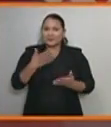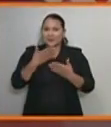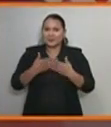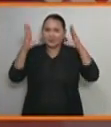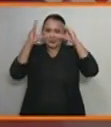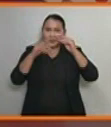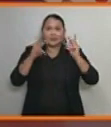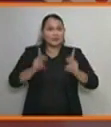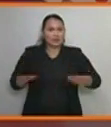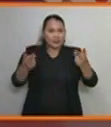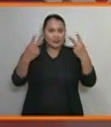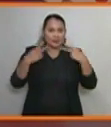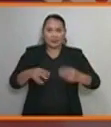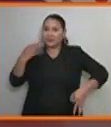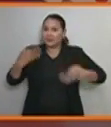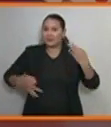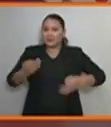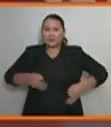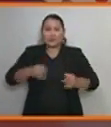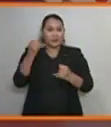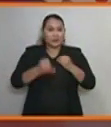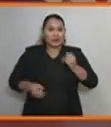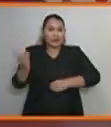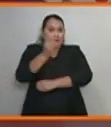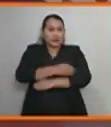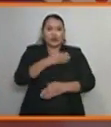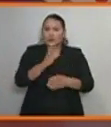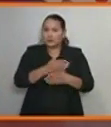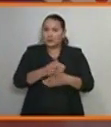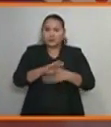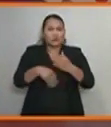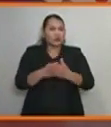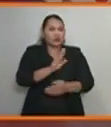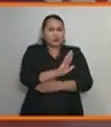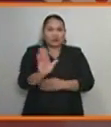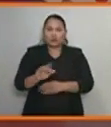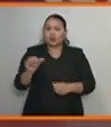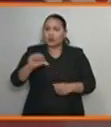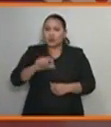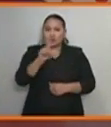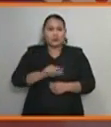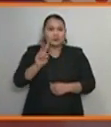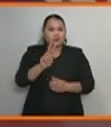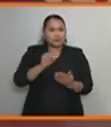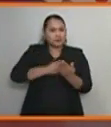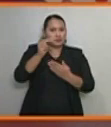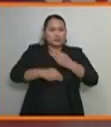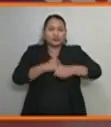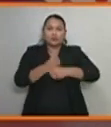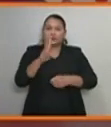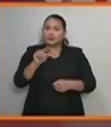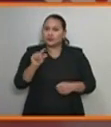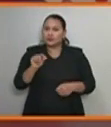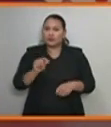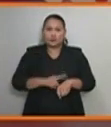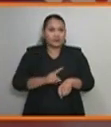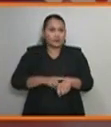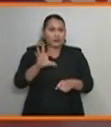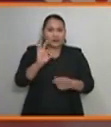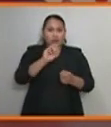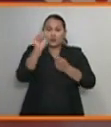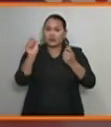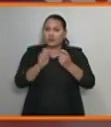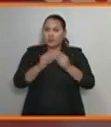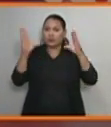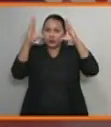noches, televidentes. Qué alegría finalizar el día compartiendo con todos ustedes hoy lunes 2 de noviembre del año 2020, cuando ya son las 9 en punto de la